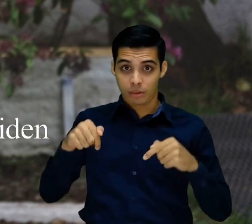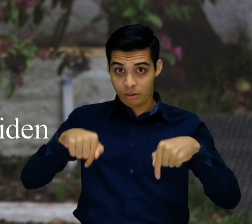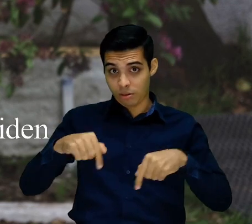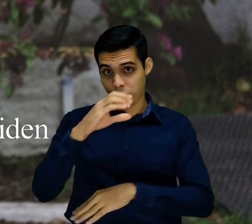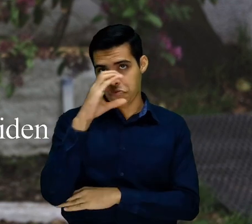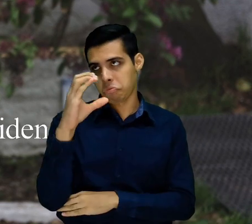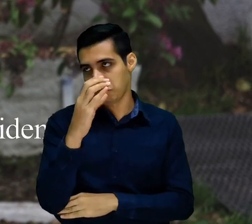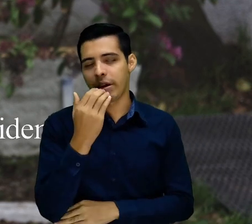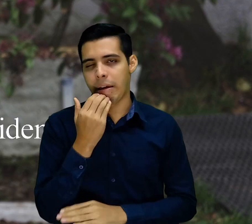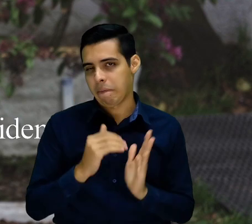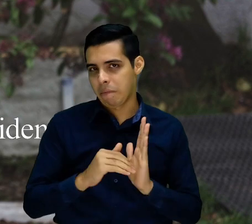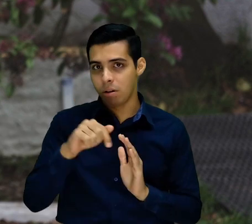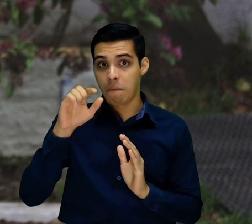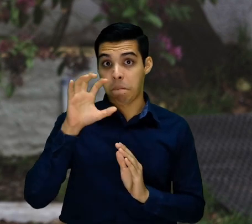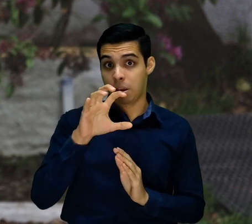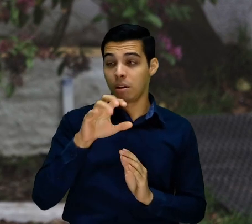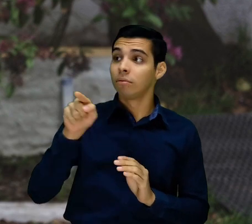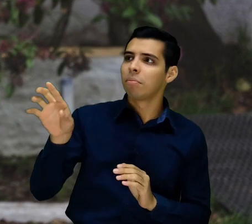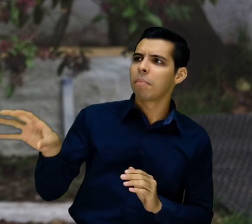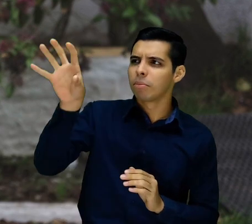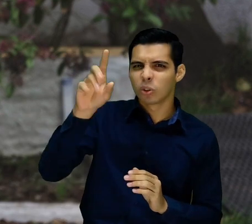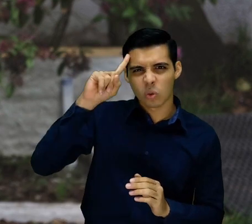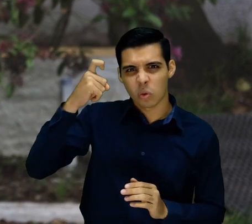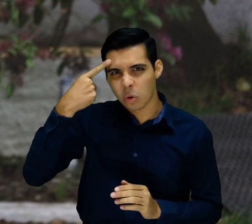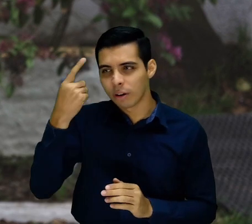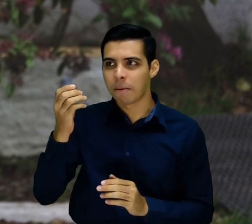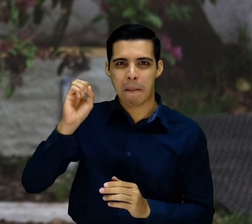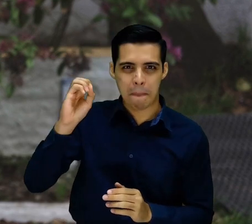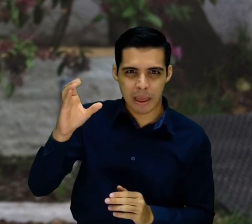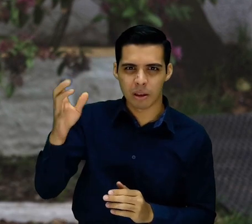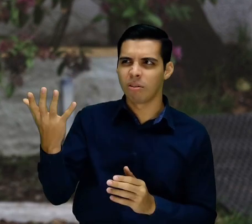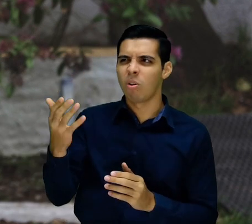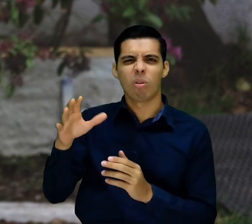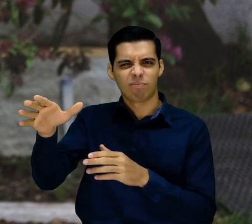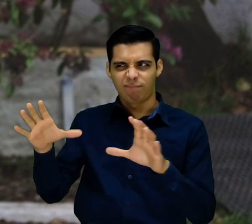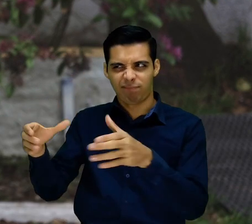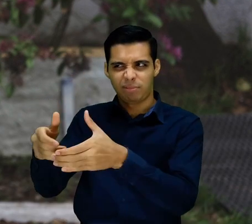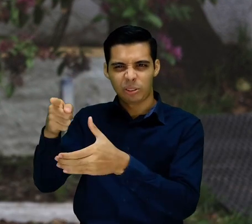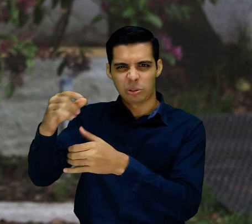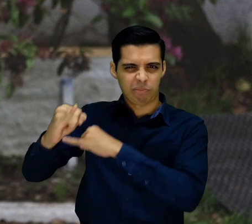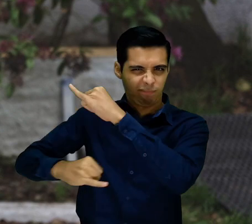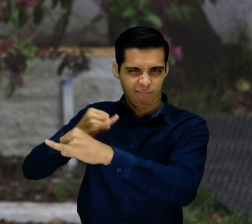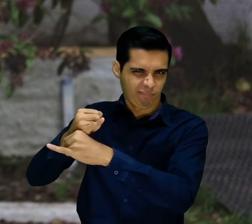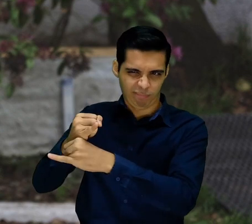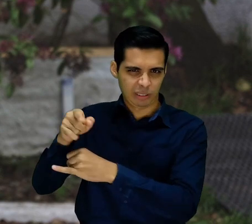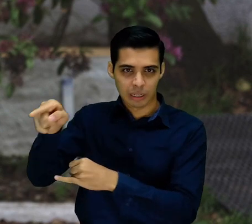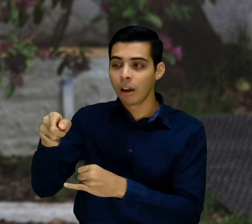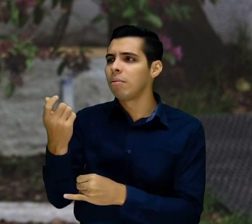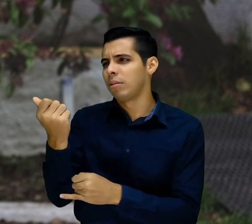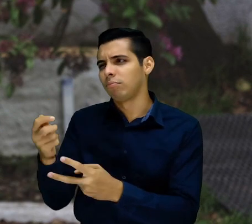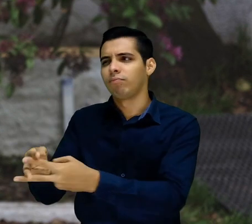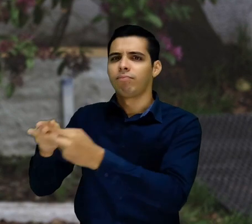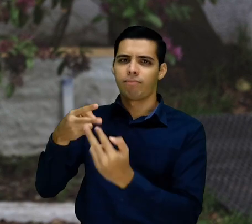que residen en el exterior, como entidades bancarias, otros gobiernos e incluso organismos internacionales como el Fondo